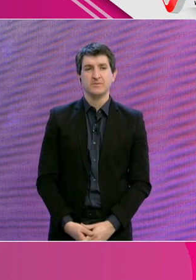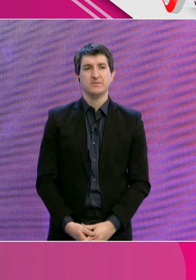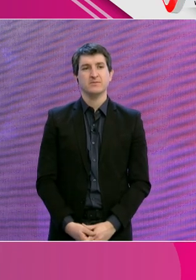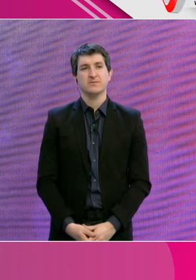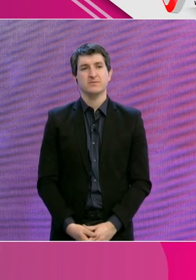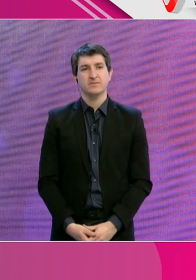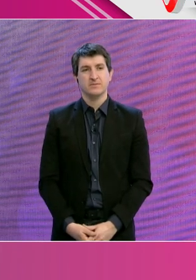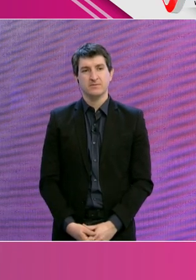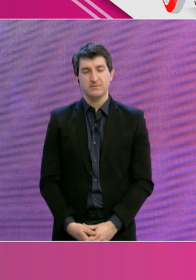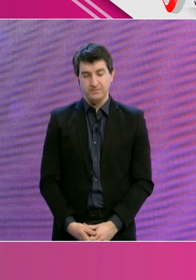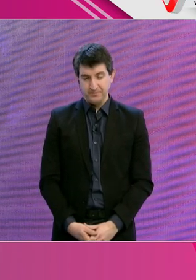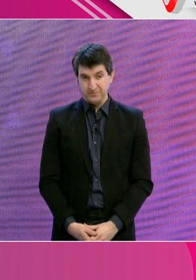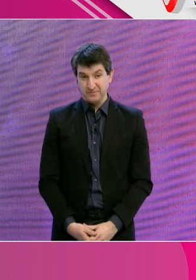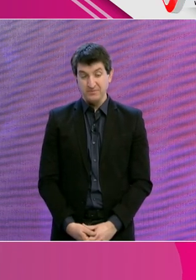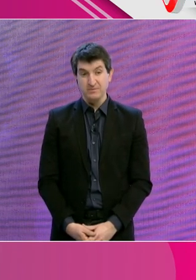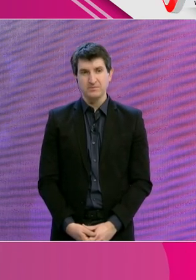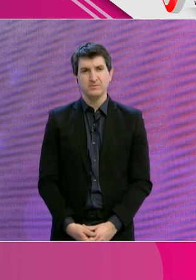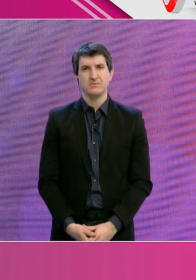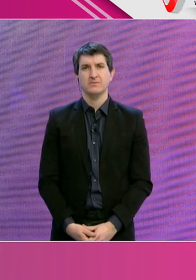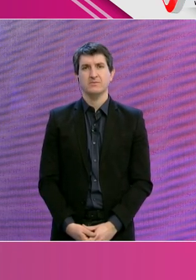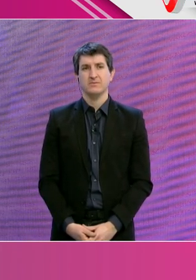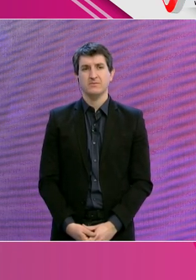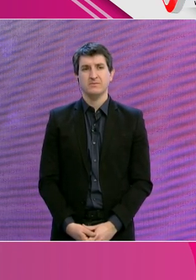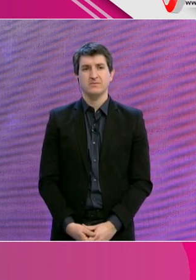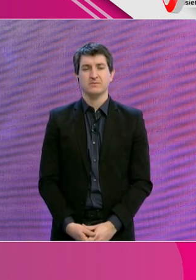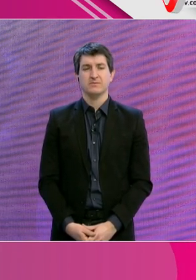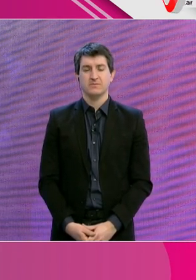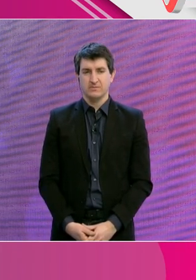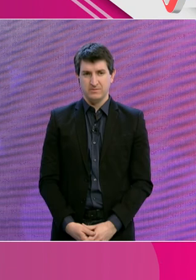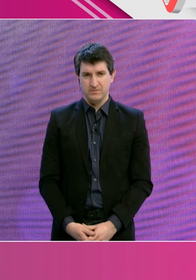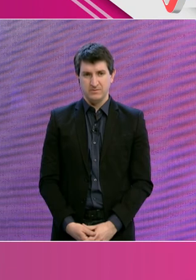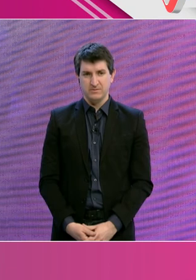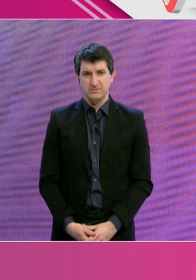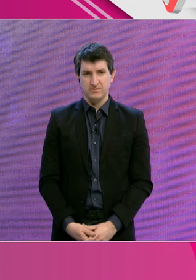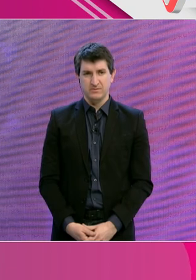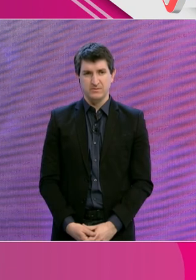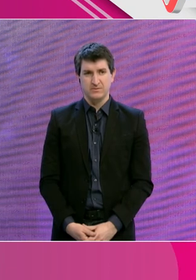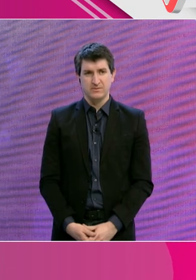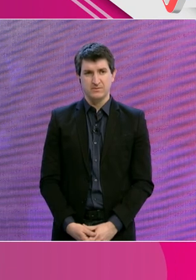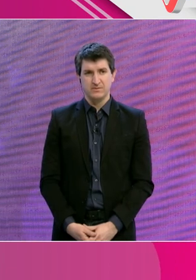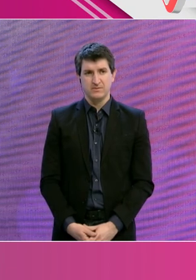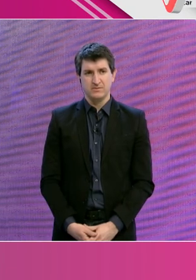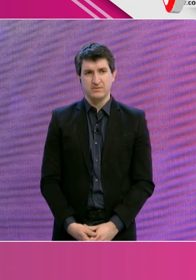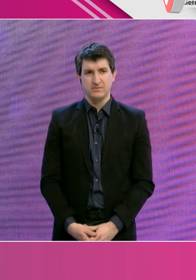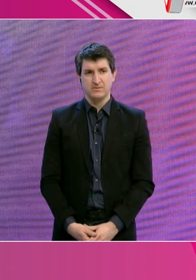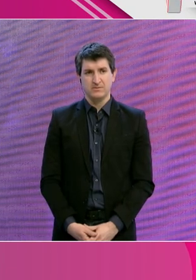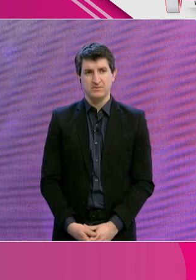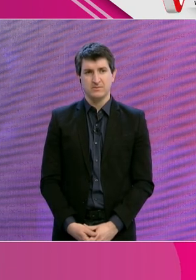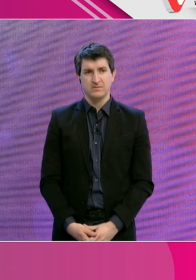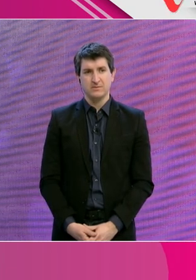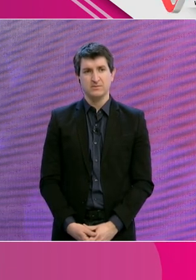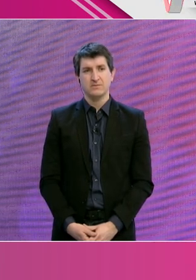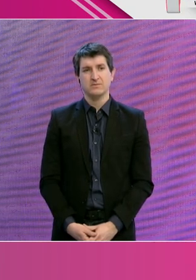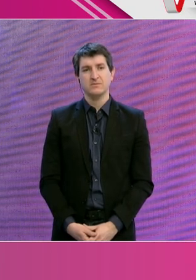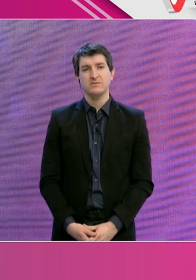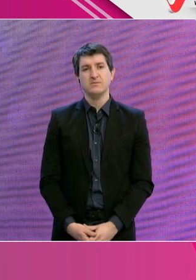pasado independientemente del poder de turno, ¿no? Del poder político de turno. Siempre hay algún escollo, hay alguna cosita por allí que